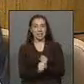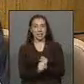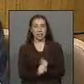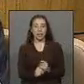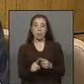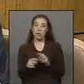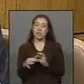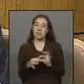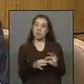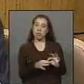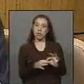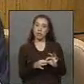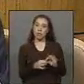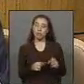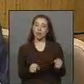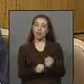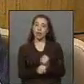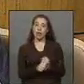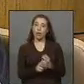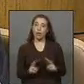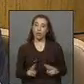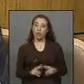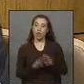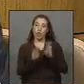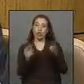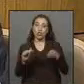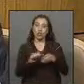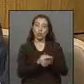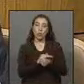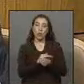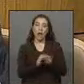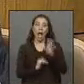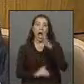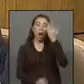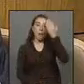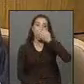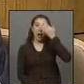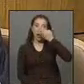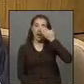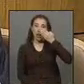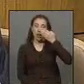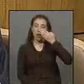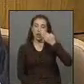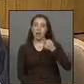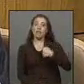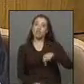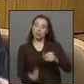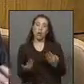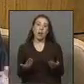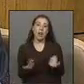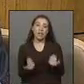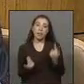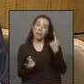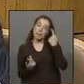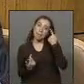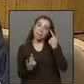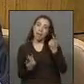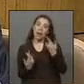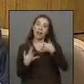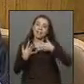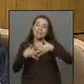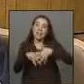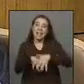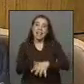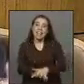lo tanto, son obras como el túnel del Paso Agua Negra las que necesitamos para integrarnos al resto